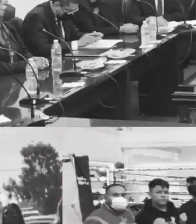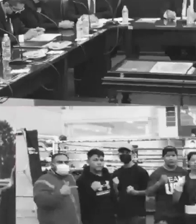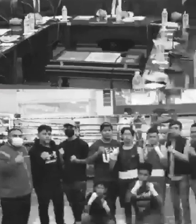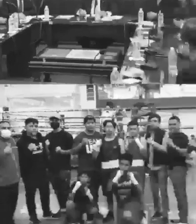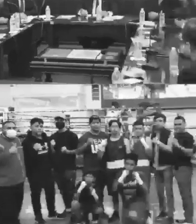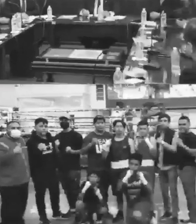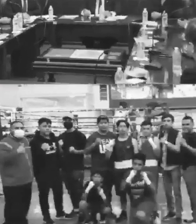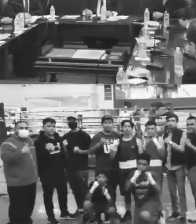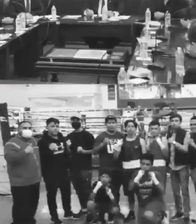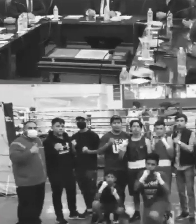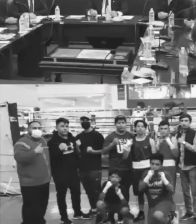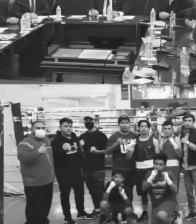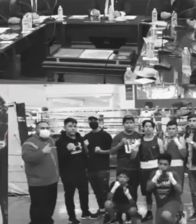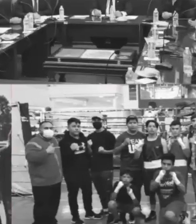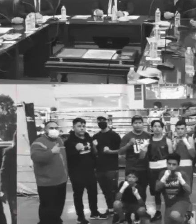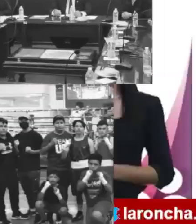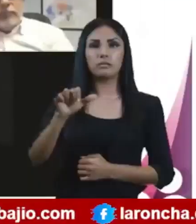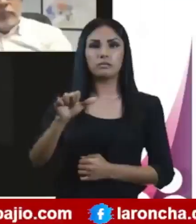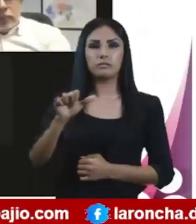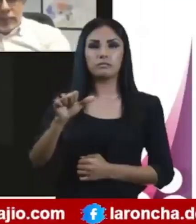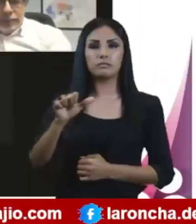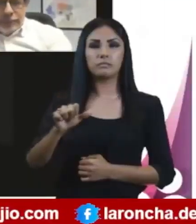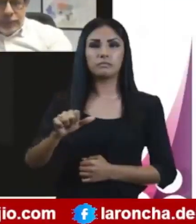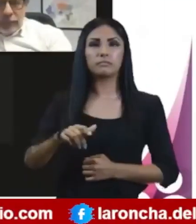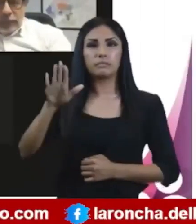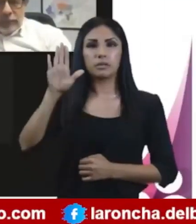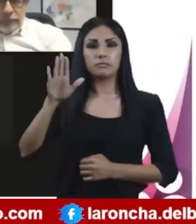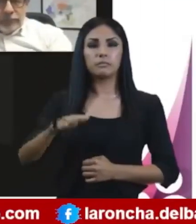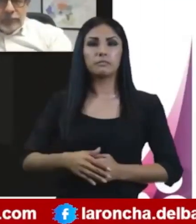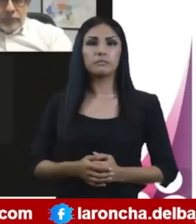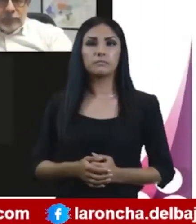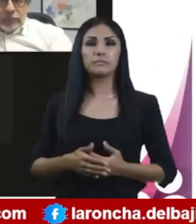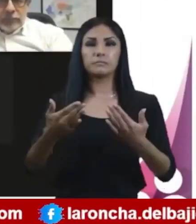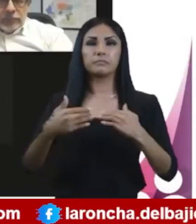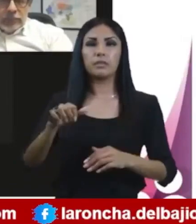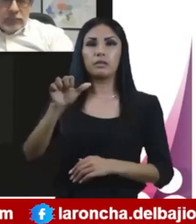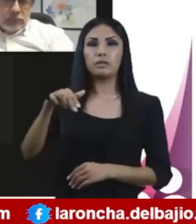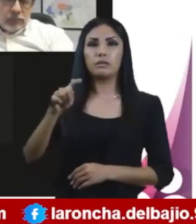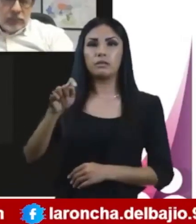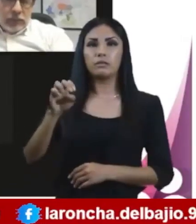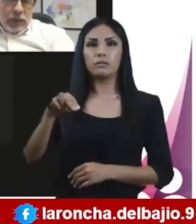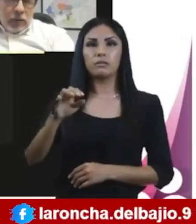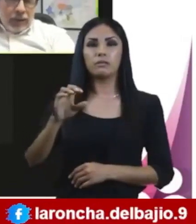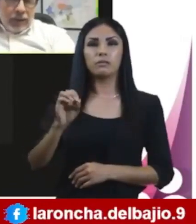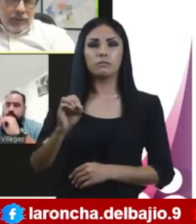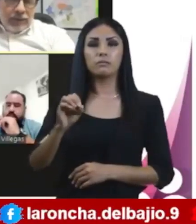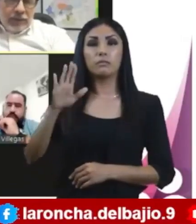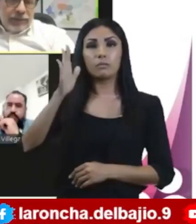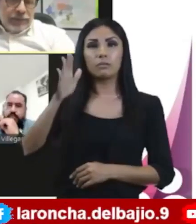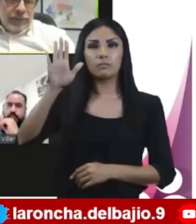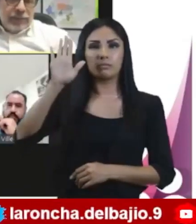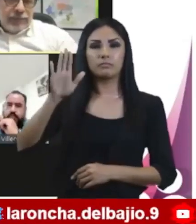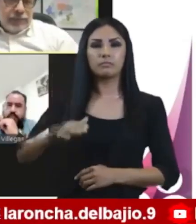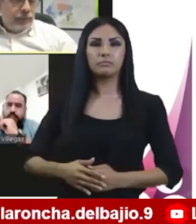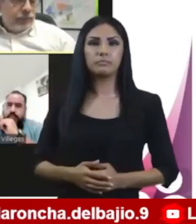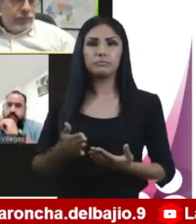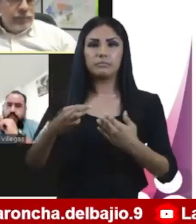independientes son los siguientes para gubernatura del 14 al 20 de febrero de 2024